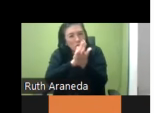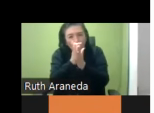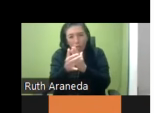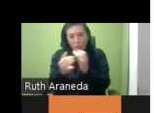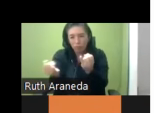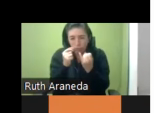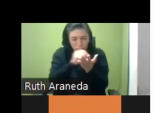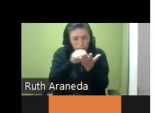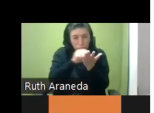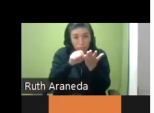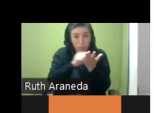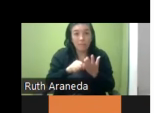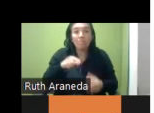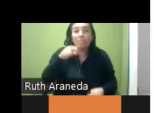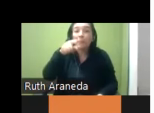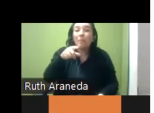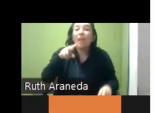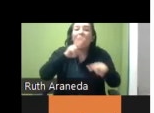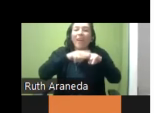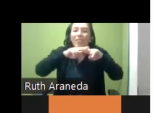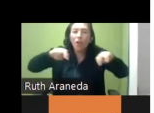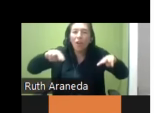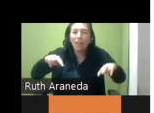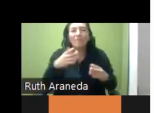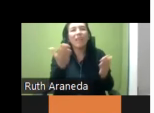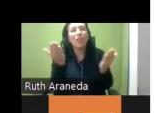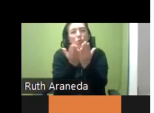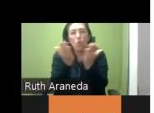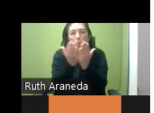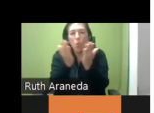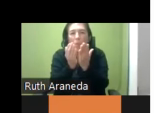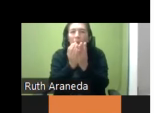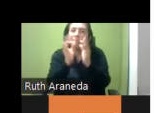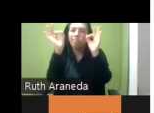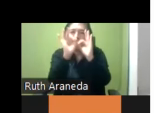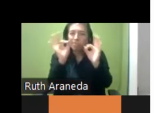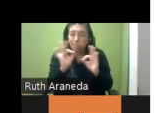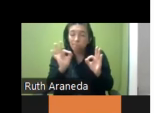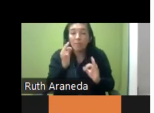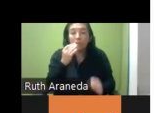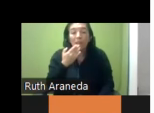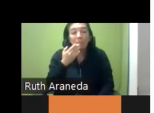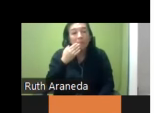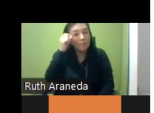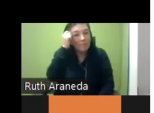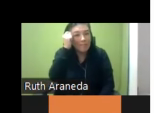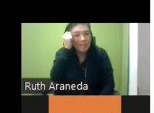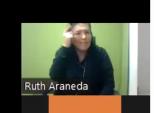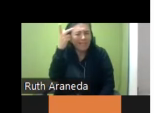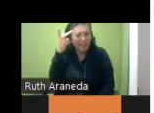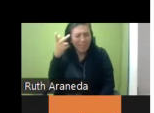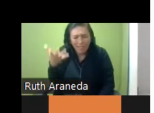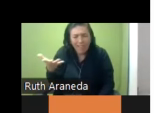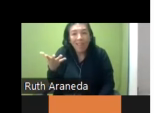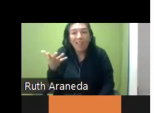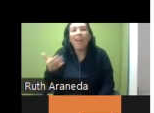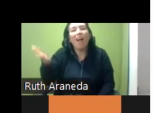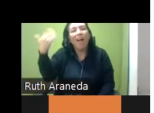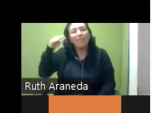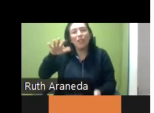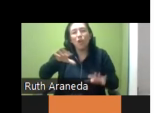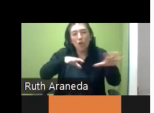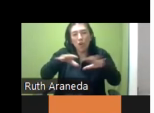arqueología es una ciencia que estudia, describe y también interpreta los vestigios, los restos